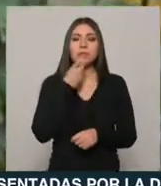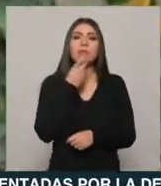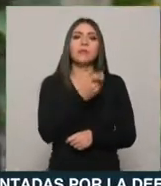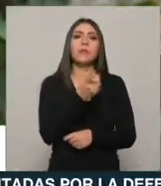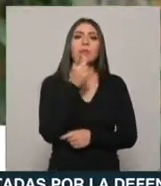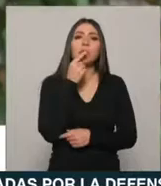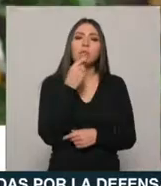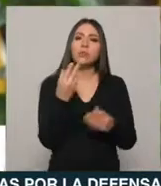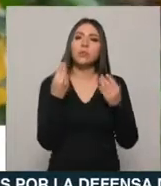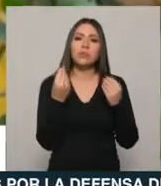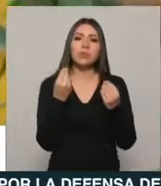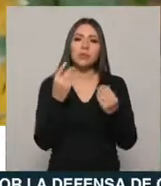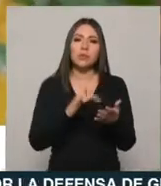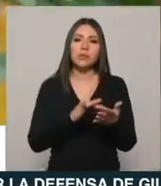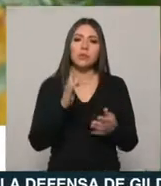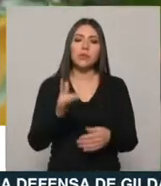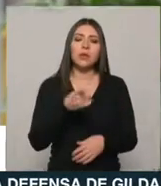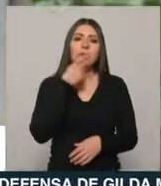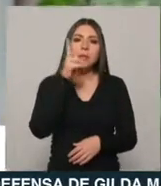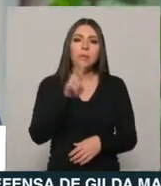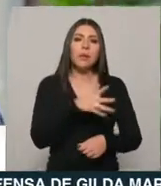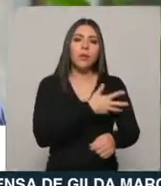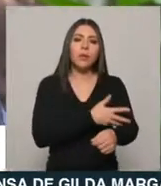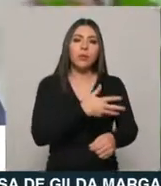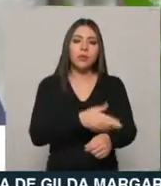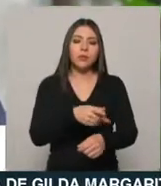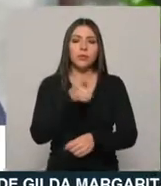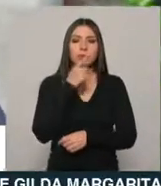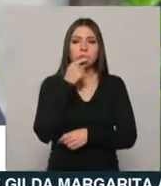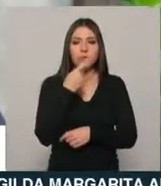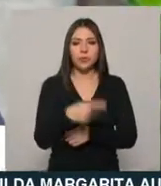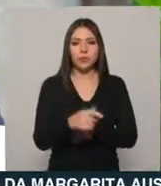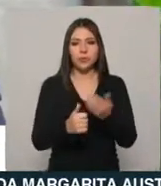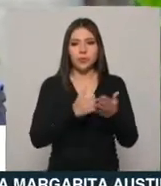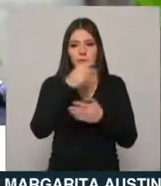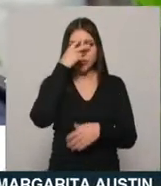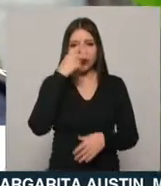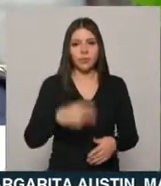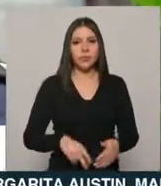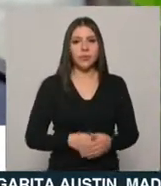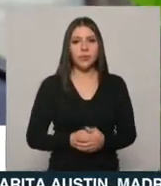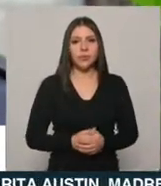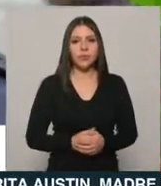policía de la Corporación de la Ciudad de México. Gloria López, 21 Noticias.